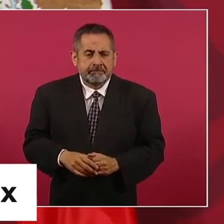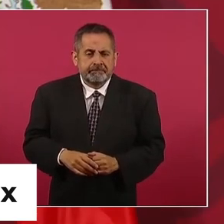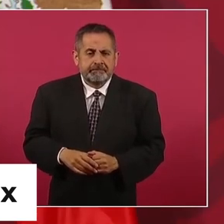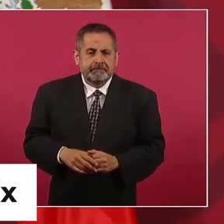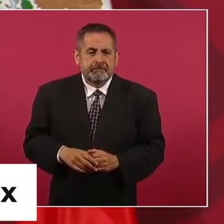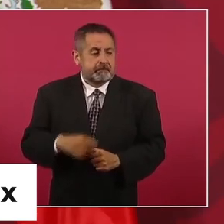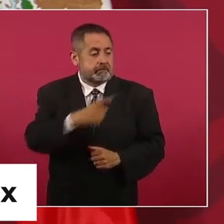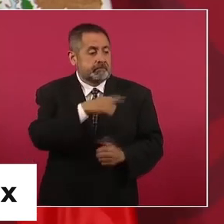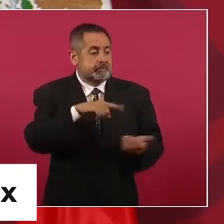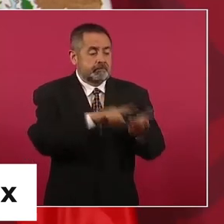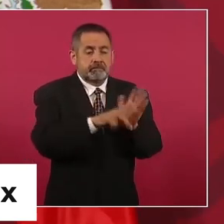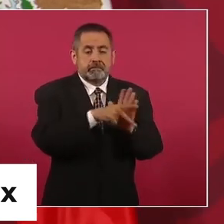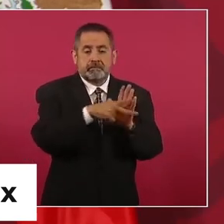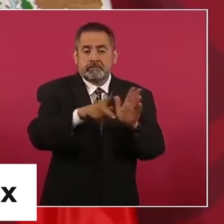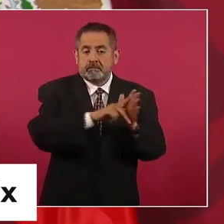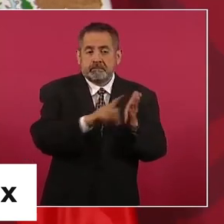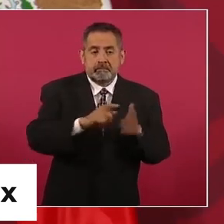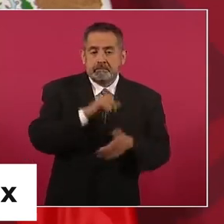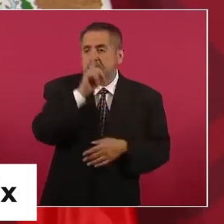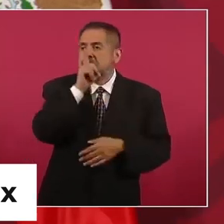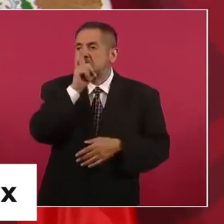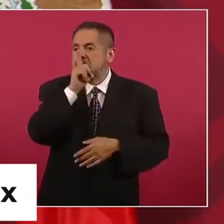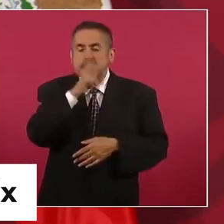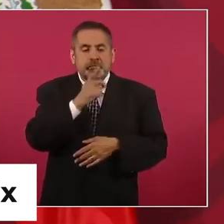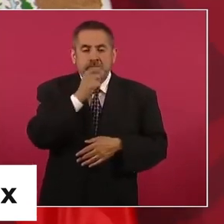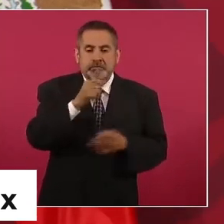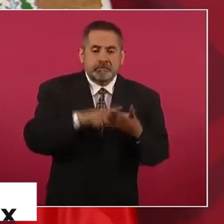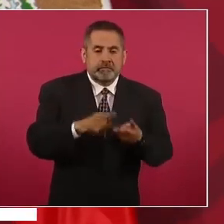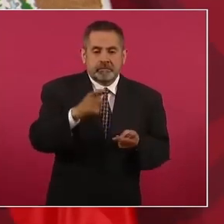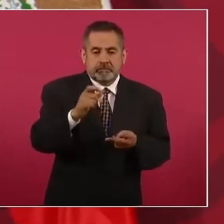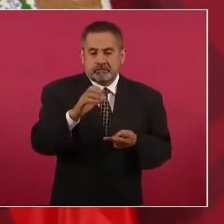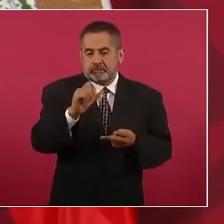Y ni en el Reforma, ni Xcaret,